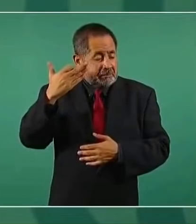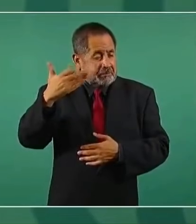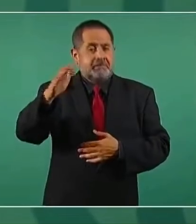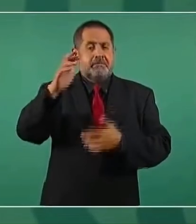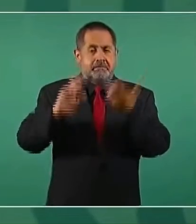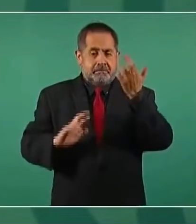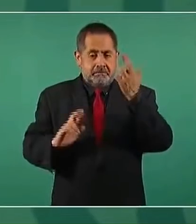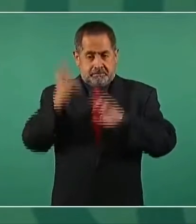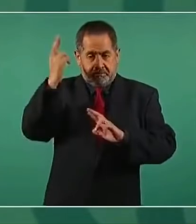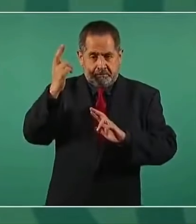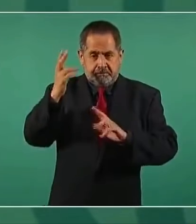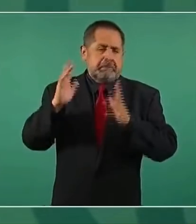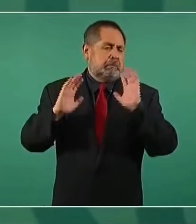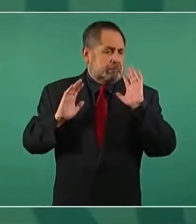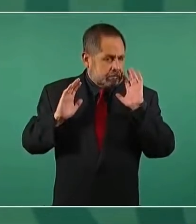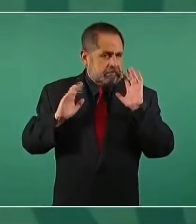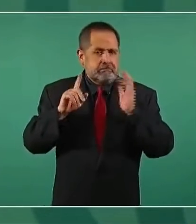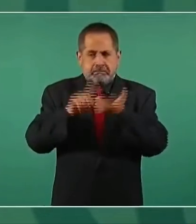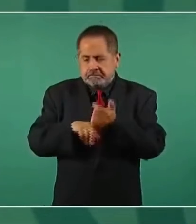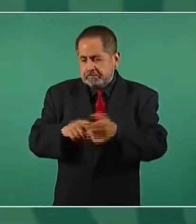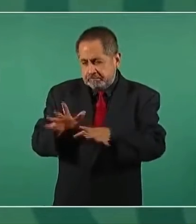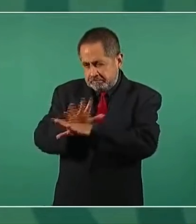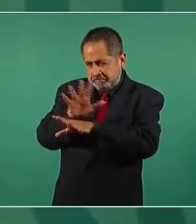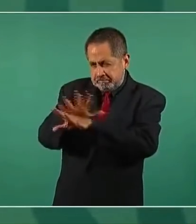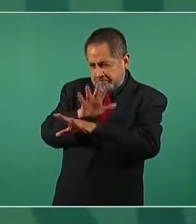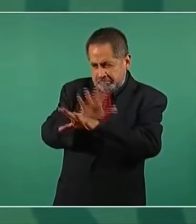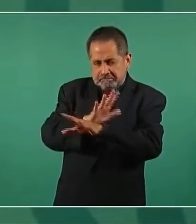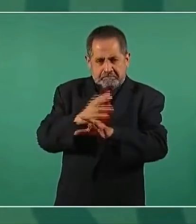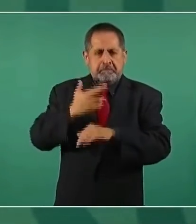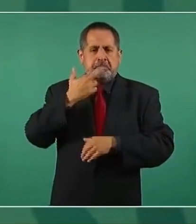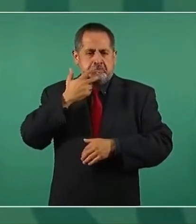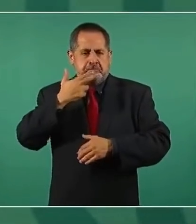en lo social hay cambios.